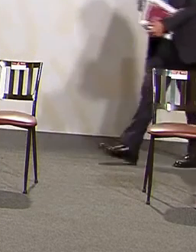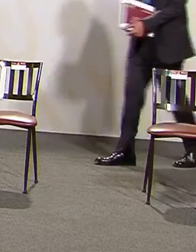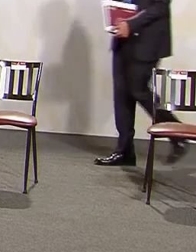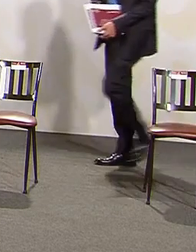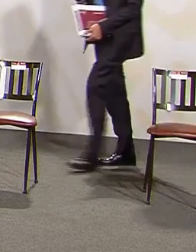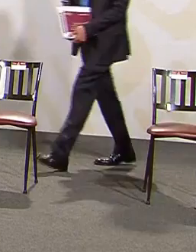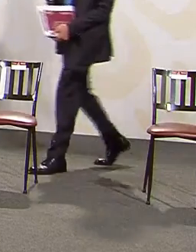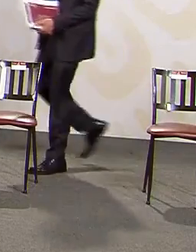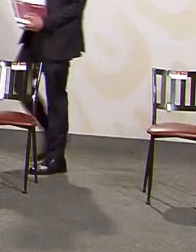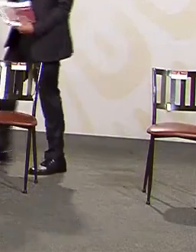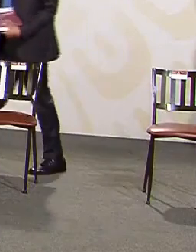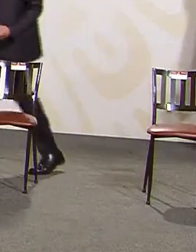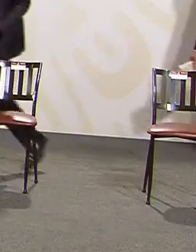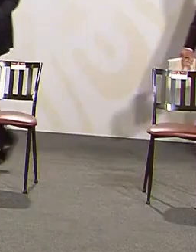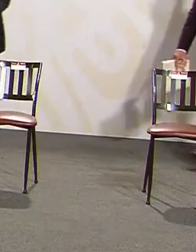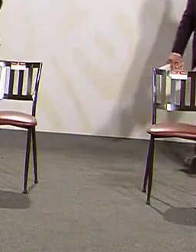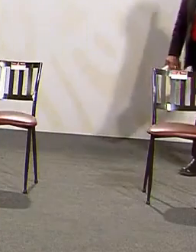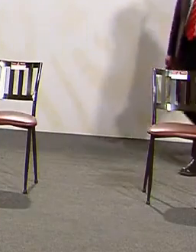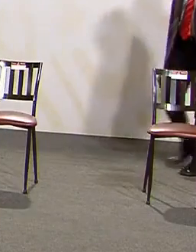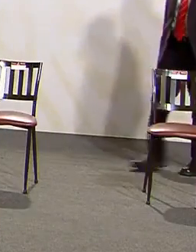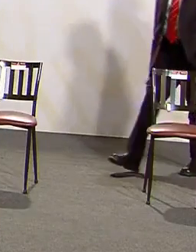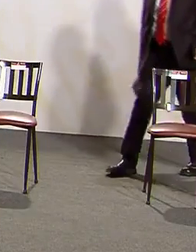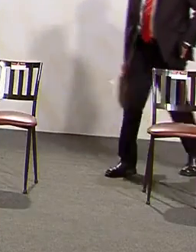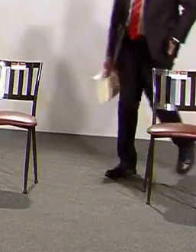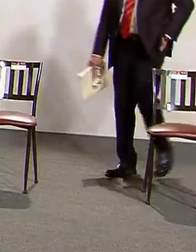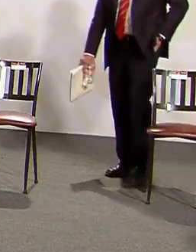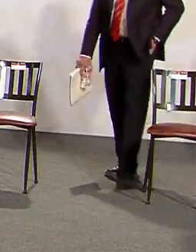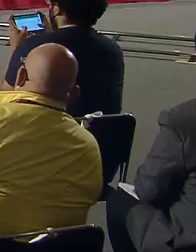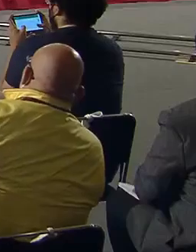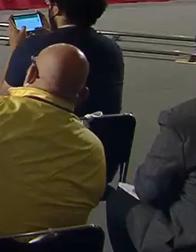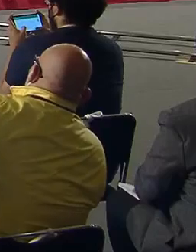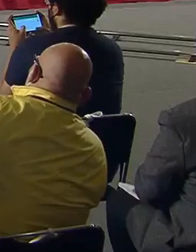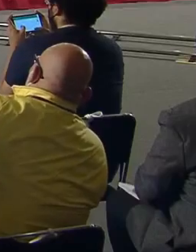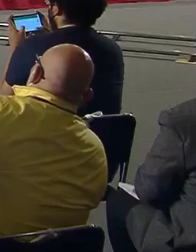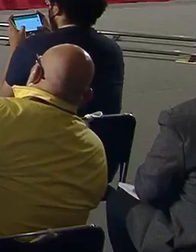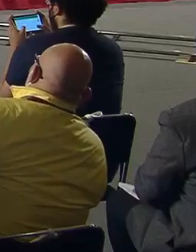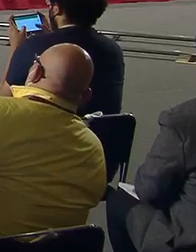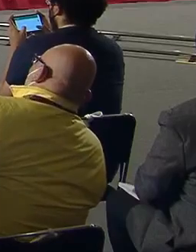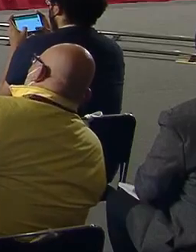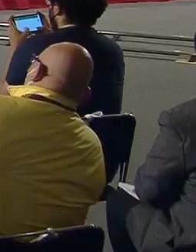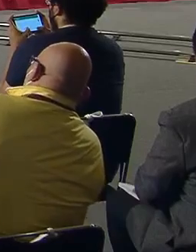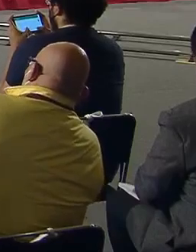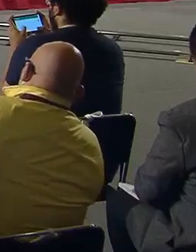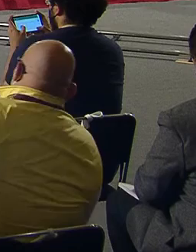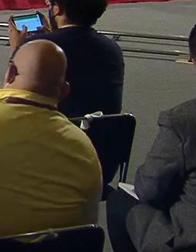¿Qué tienen? ¿Qué les veo? ¿Cómo les trata la vida?